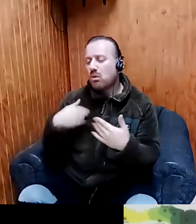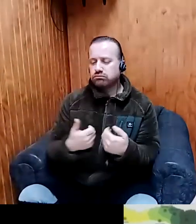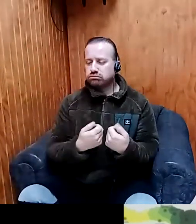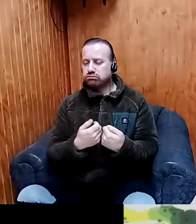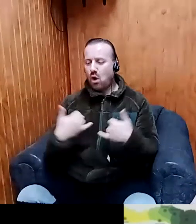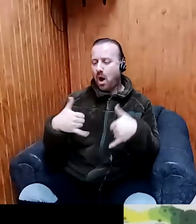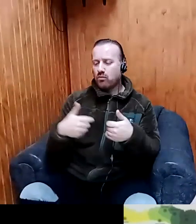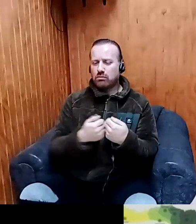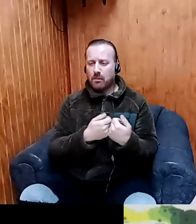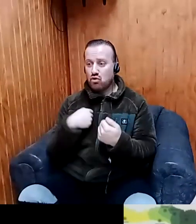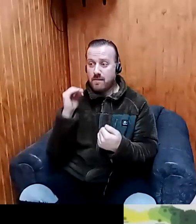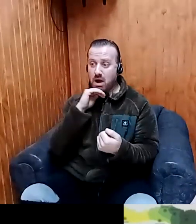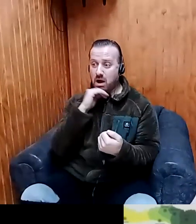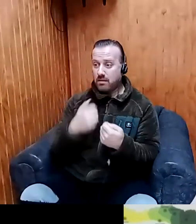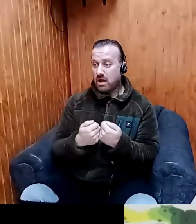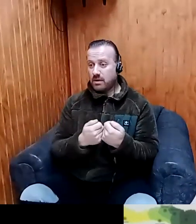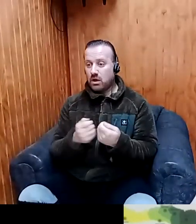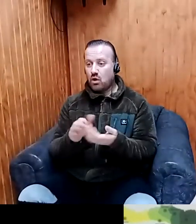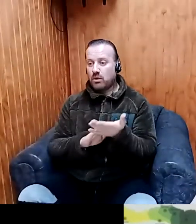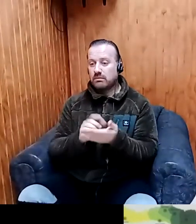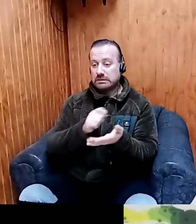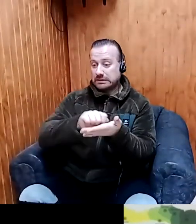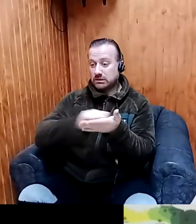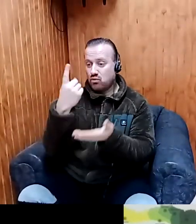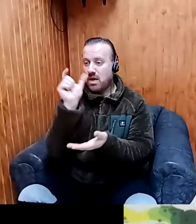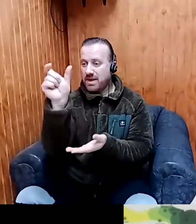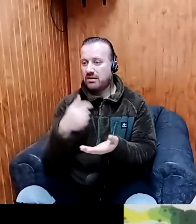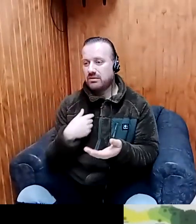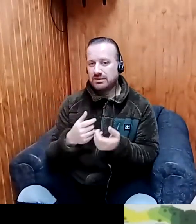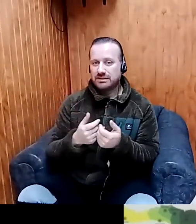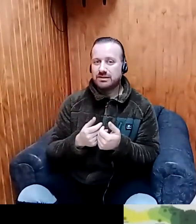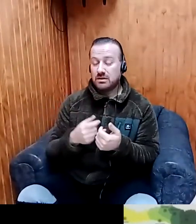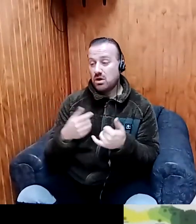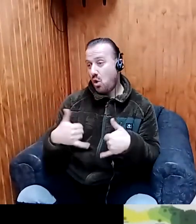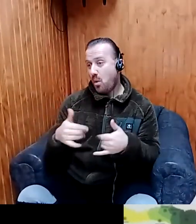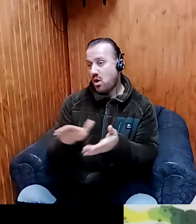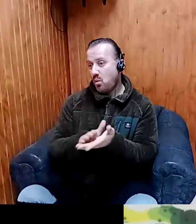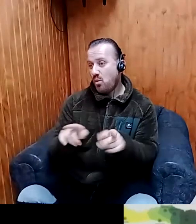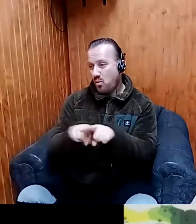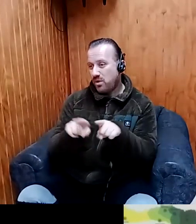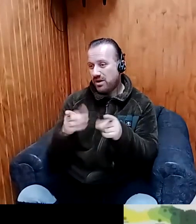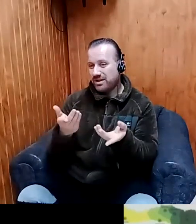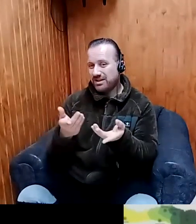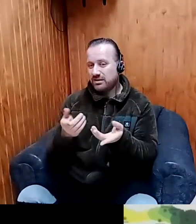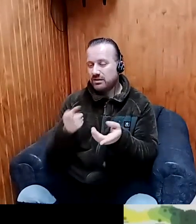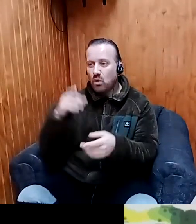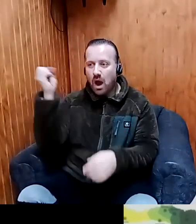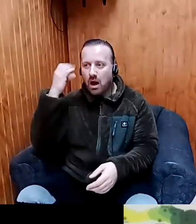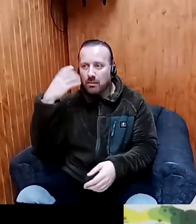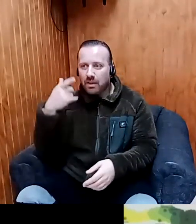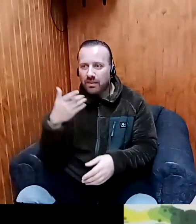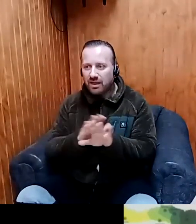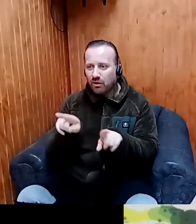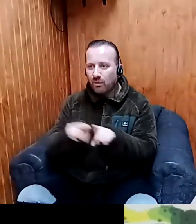quién es el más rápido de la clase en escribir una palabra? Pues muy bien, ¿vale? Pero esto no estás aprendiendo nada, te lo estás pasando bien, estás